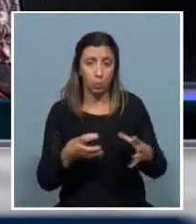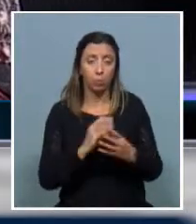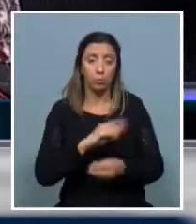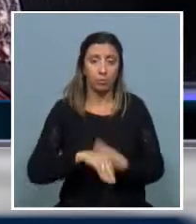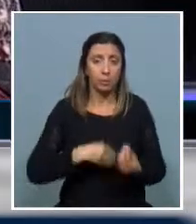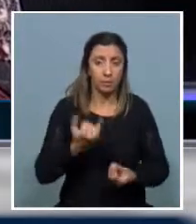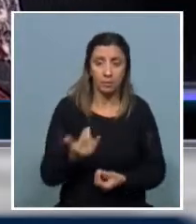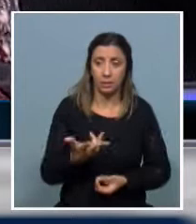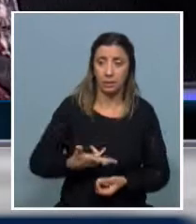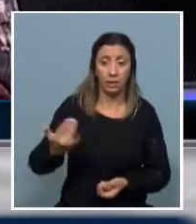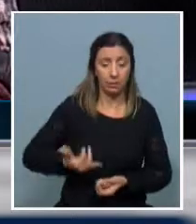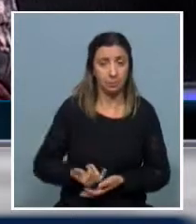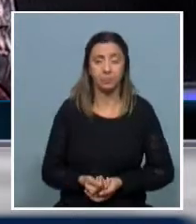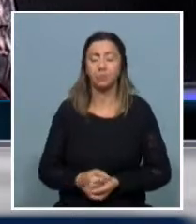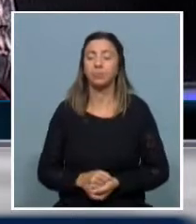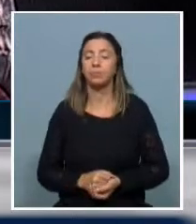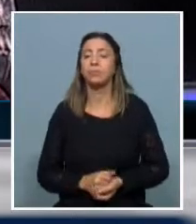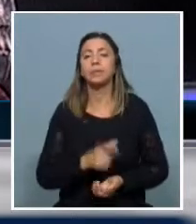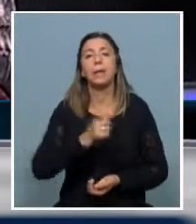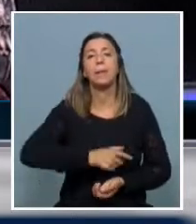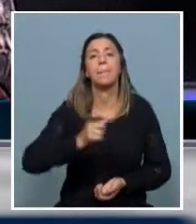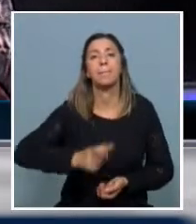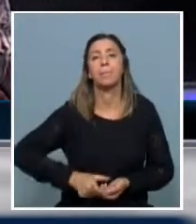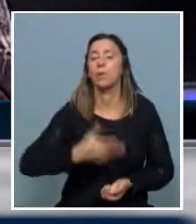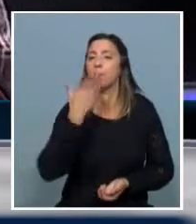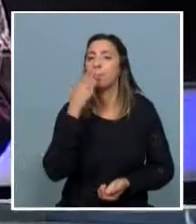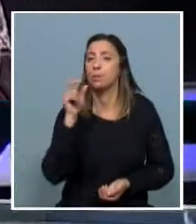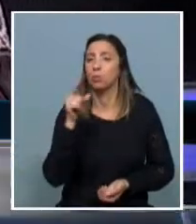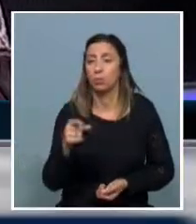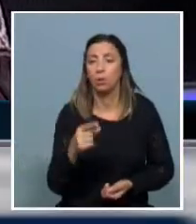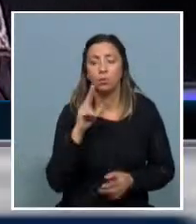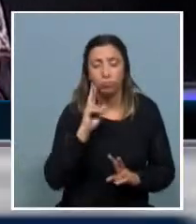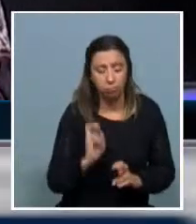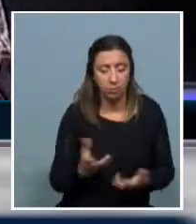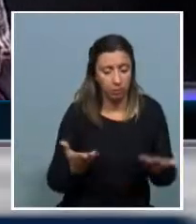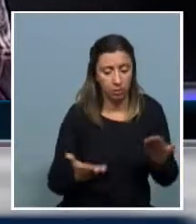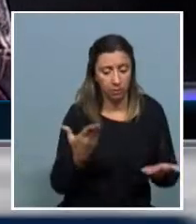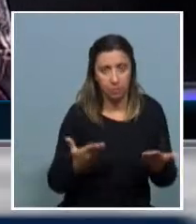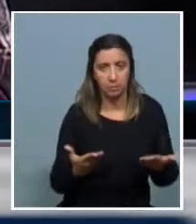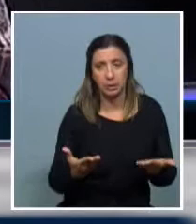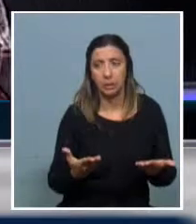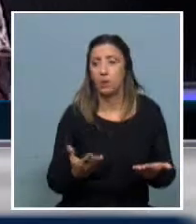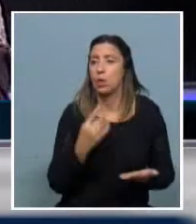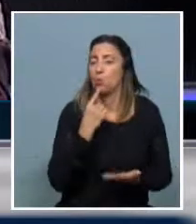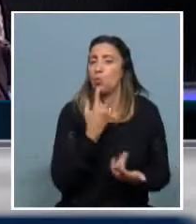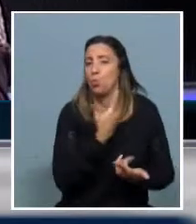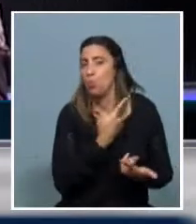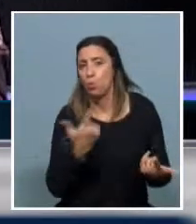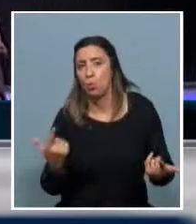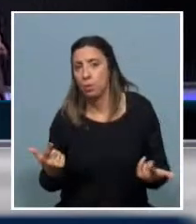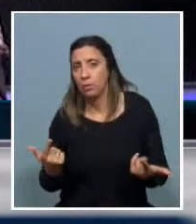grupo familiar, uh-huh. ¿Sí? Aquellas personas cuya documentación hemos analizado y no nos ha surgido a